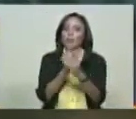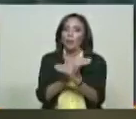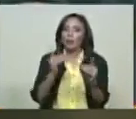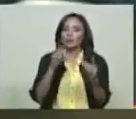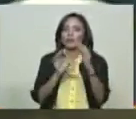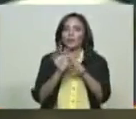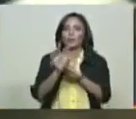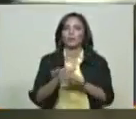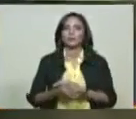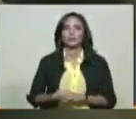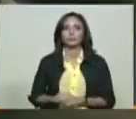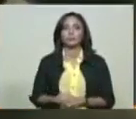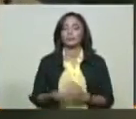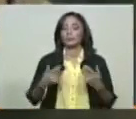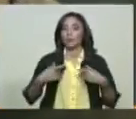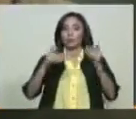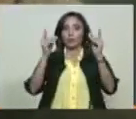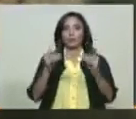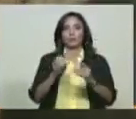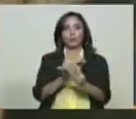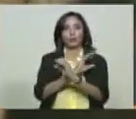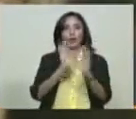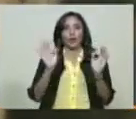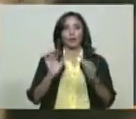te dejan tomar una decisión